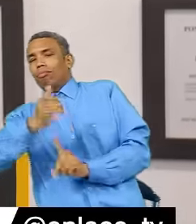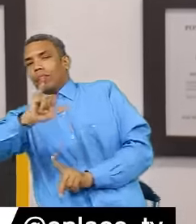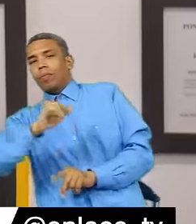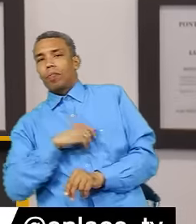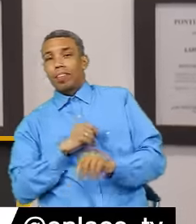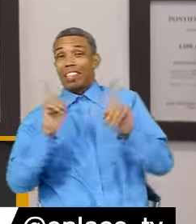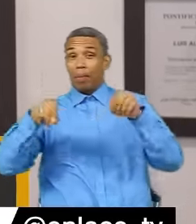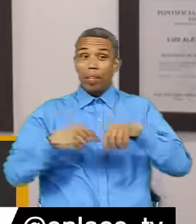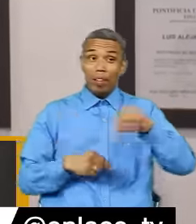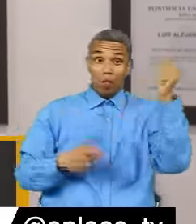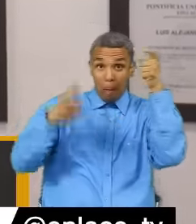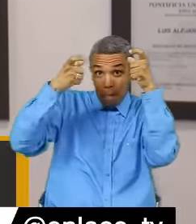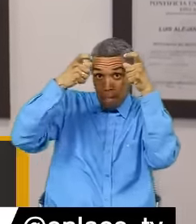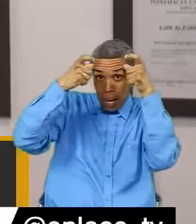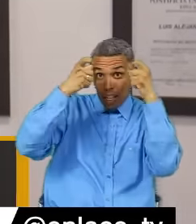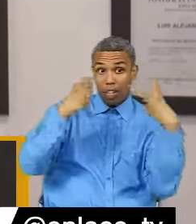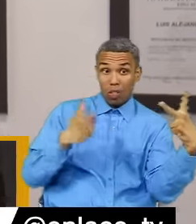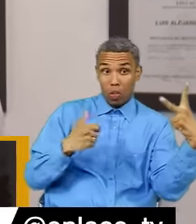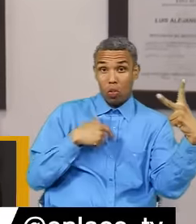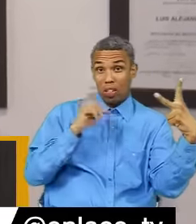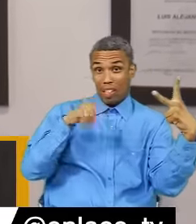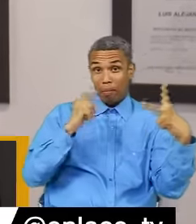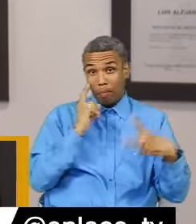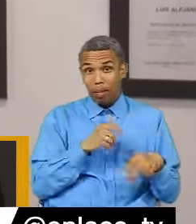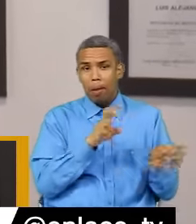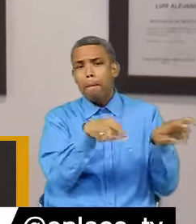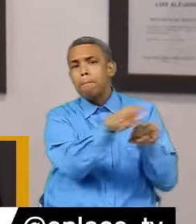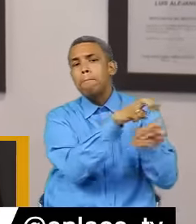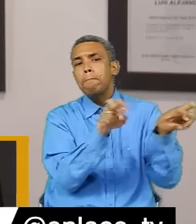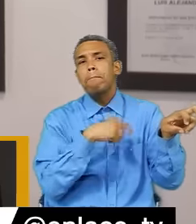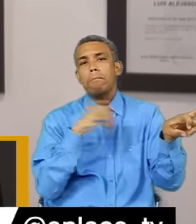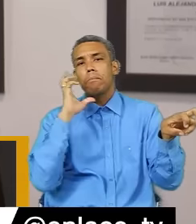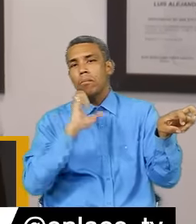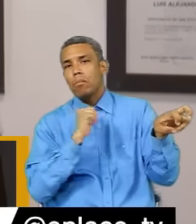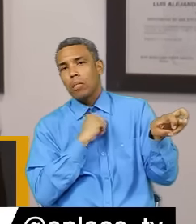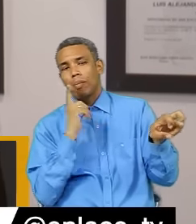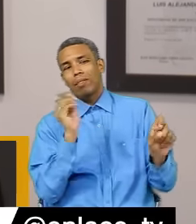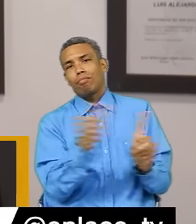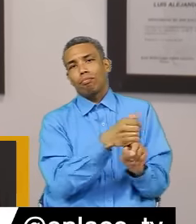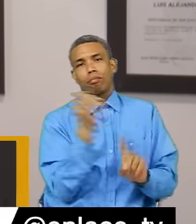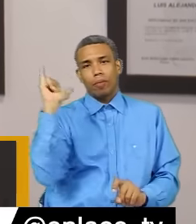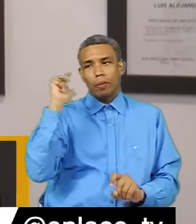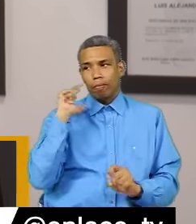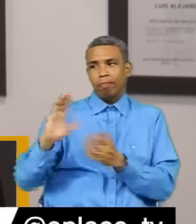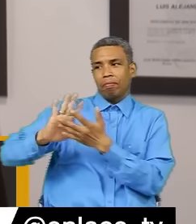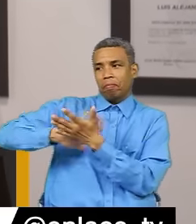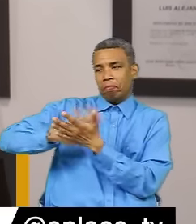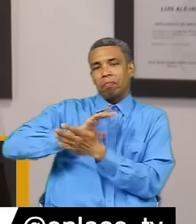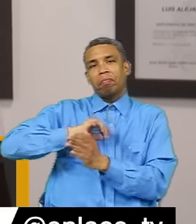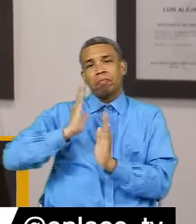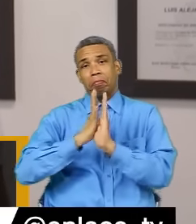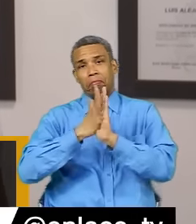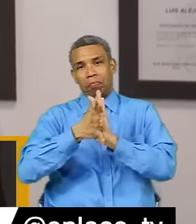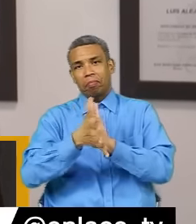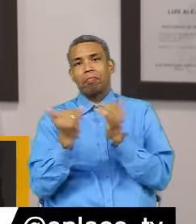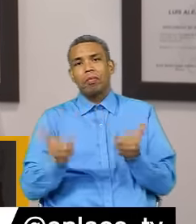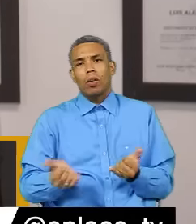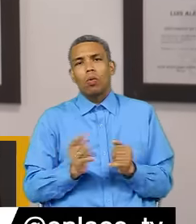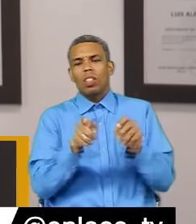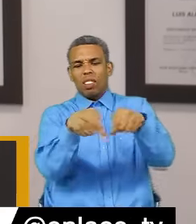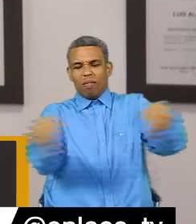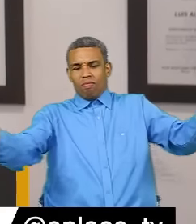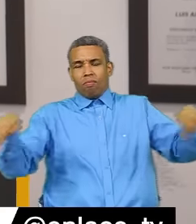la desactivación de esta válvula ilícita se da en el sector de Campo Galas. La información que por el momento generamos desde las instalaciones